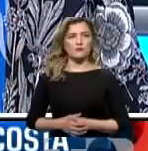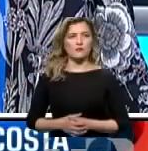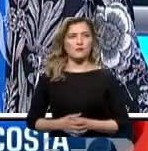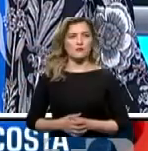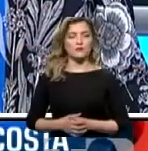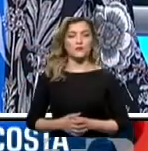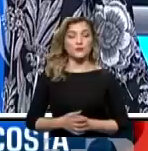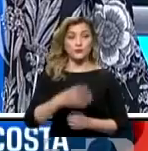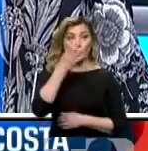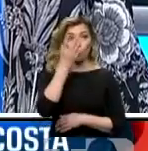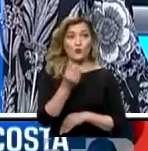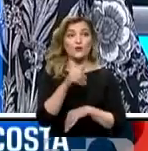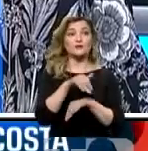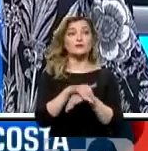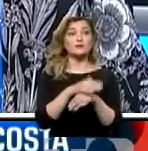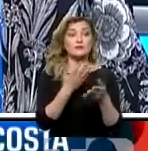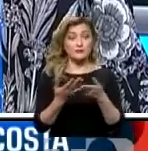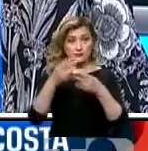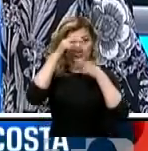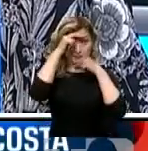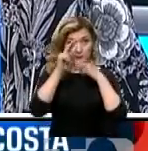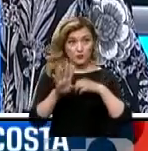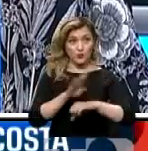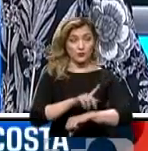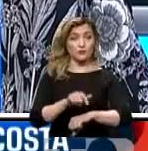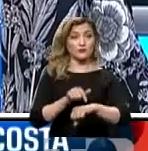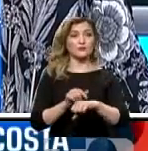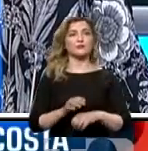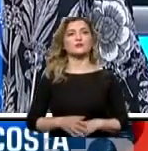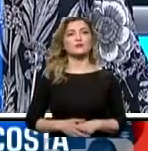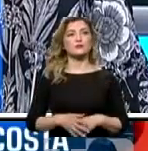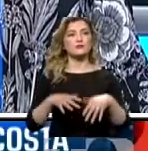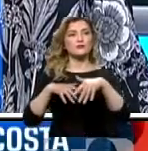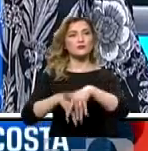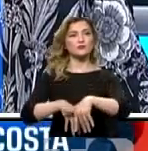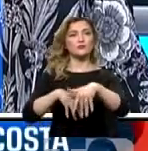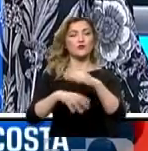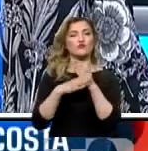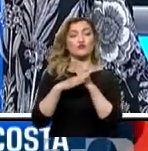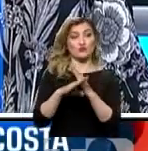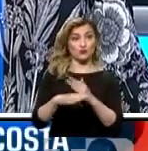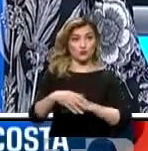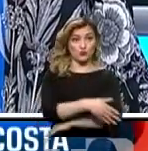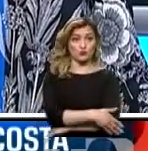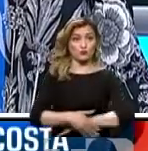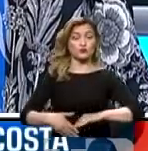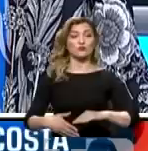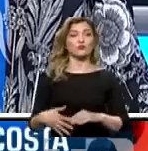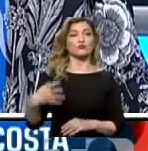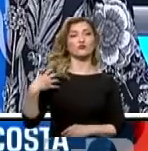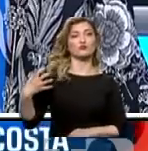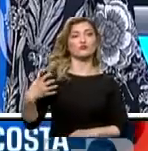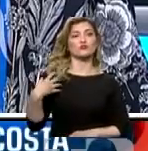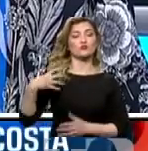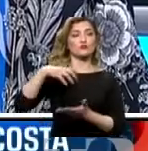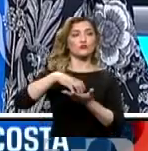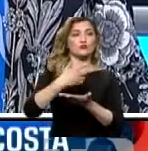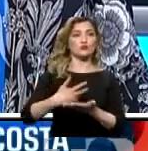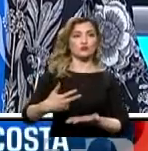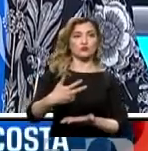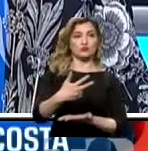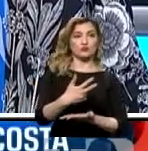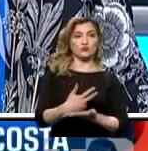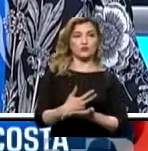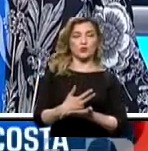Amigos, ¿qué tal? Buenas tardes. Bienvenidos a 24 horas. Con marchas y el bloqueo de vías se desarrolla la medida de hecho en la provincia del Carchi para